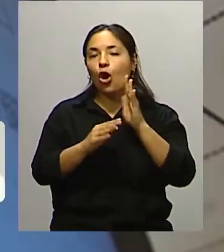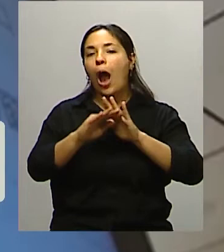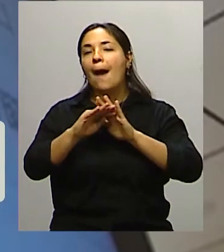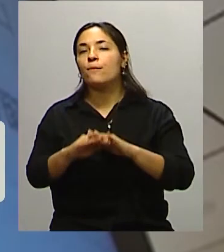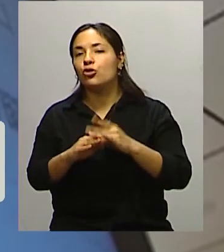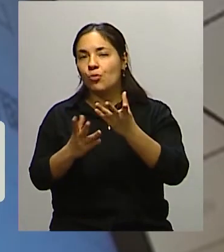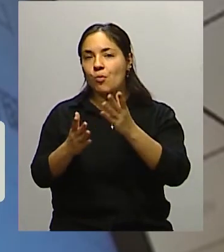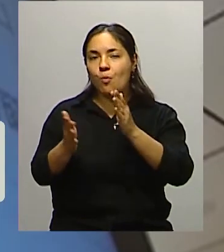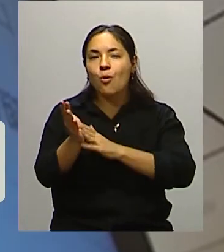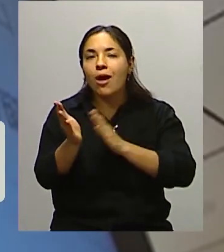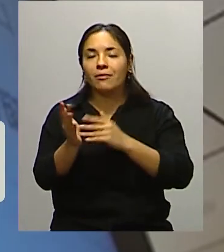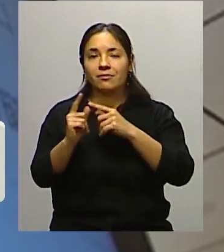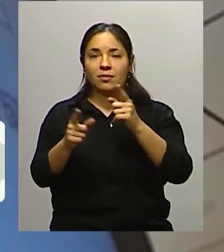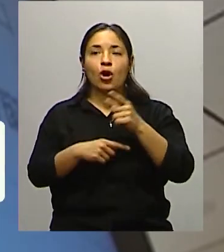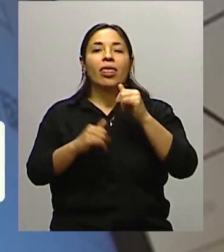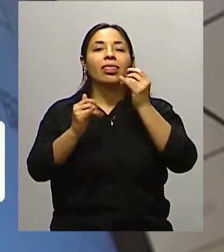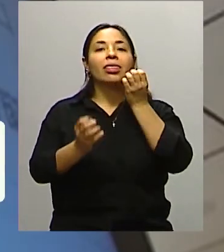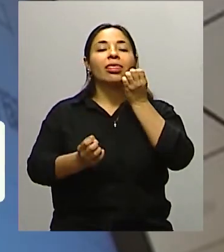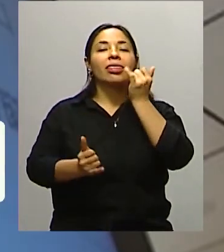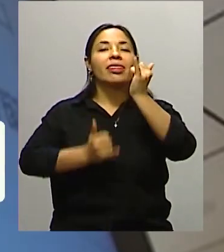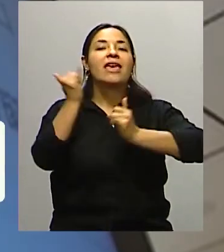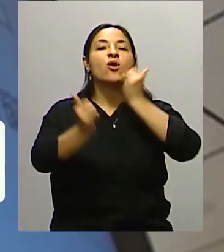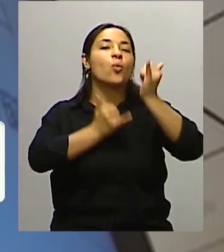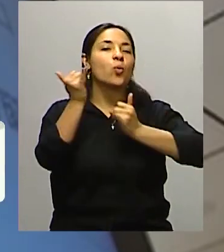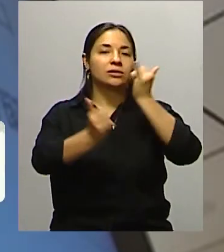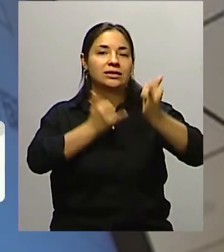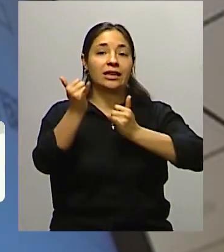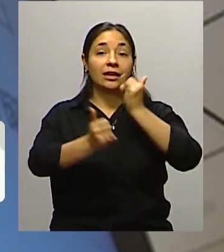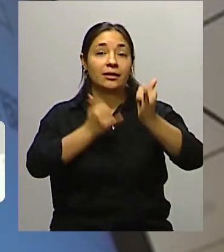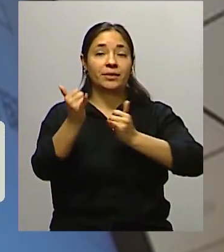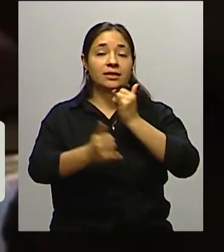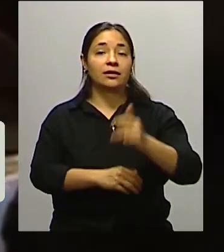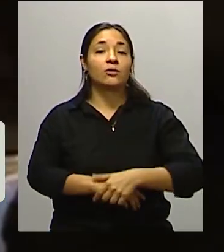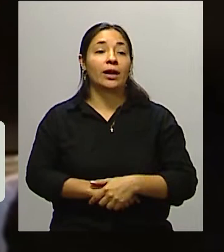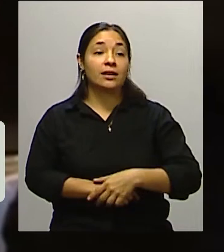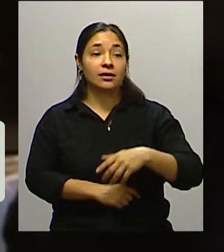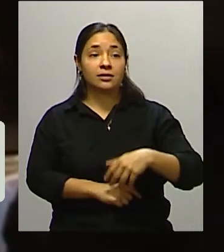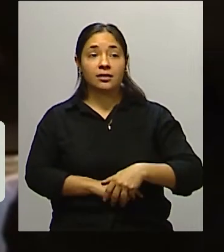discurso de Blinken de la semana pasada sobre China. Y básicamente